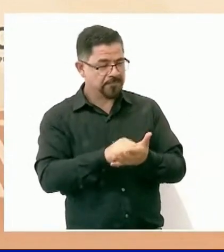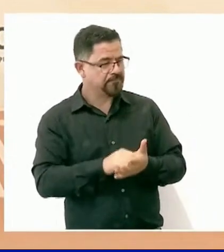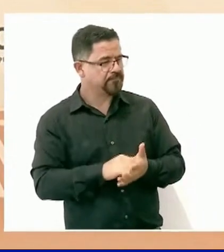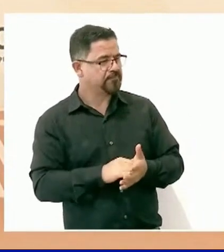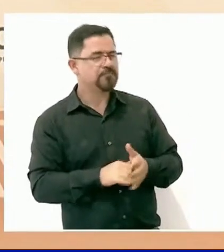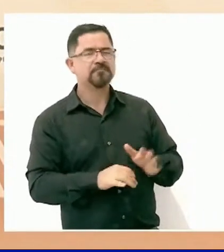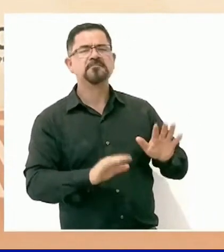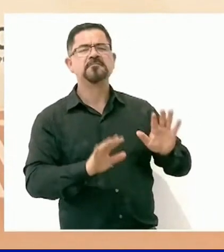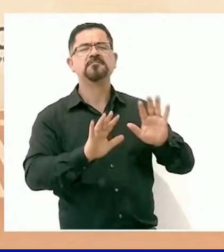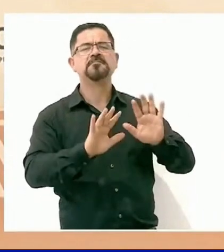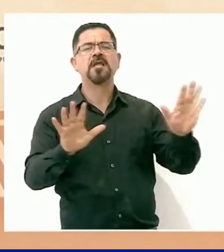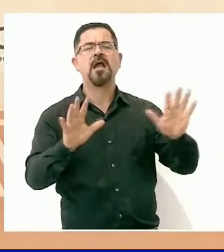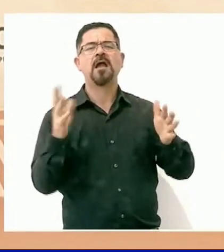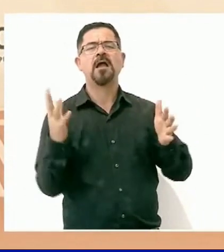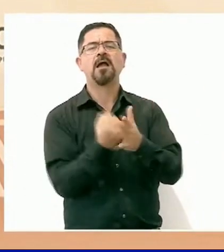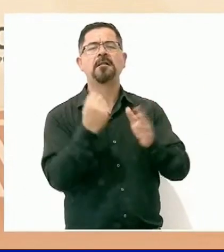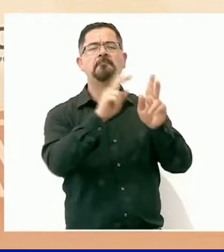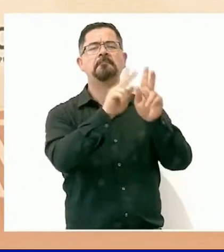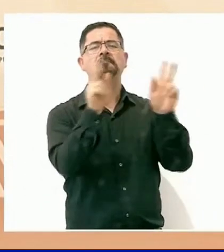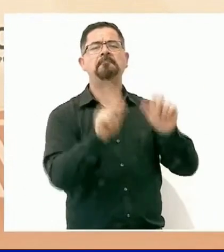en paz.